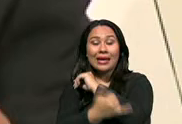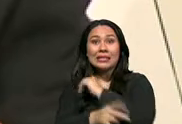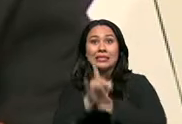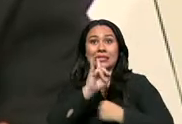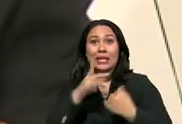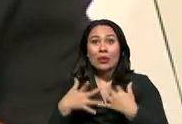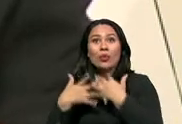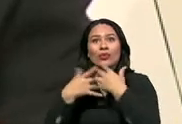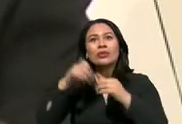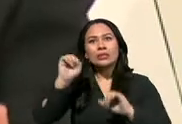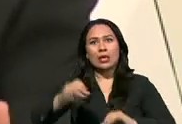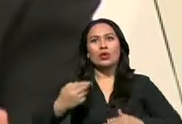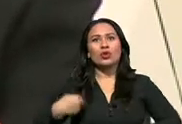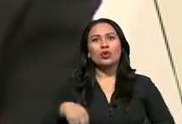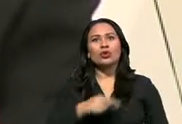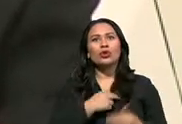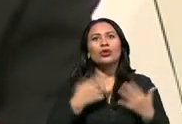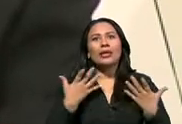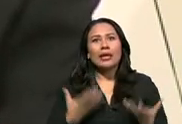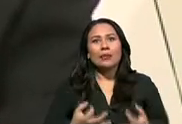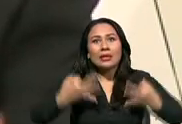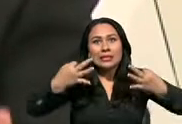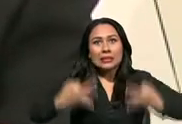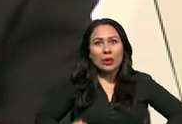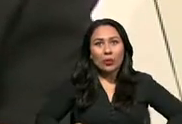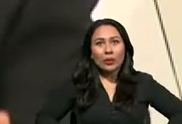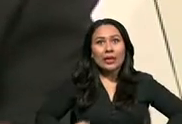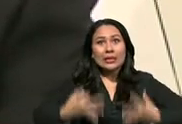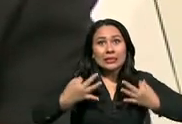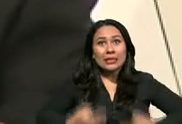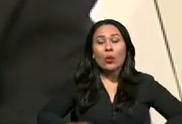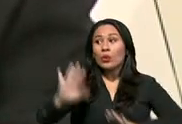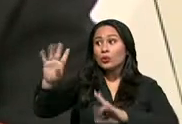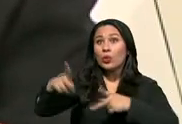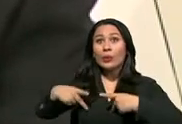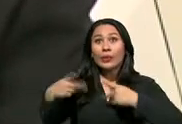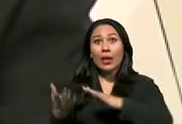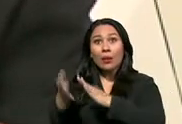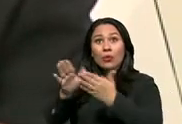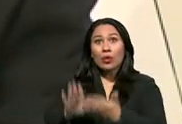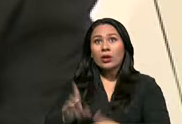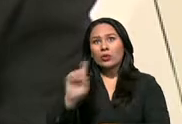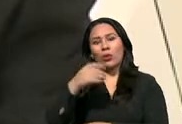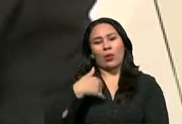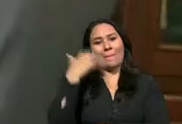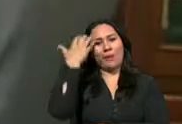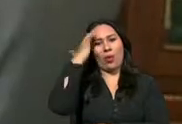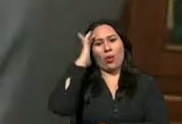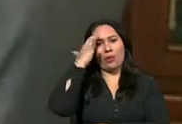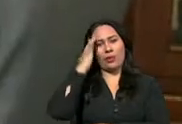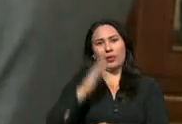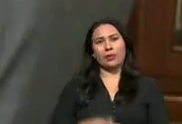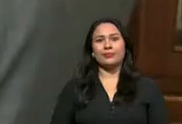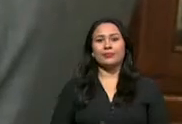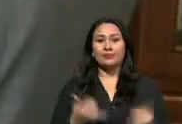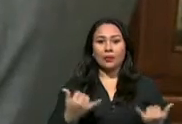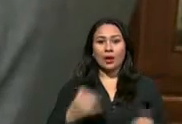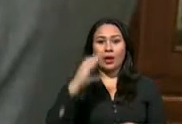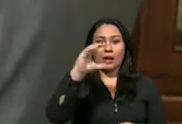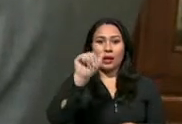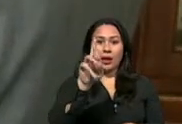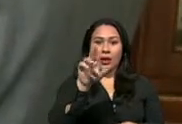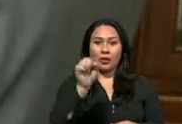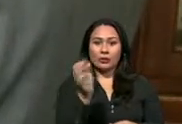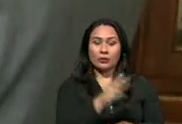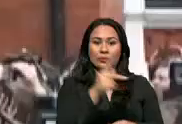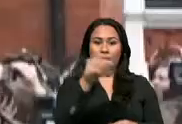lo único que creemos es la garantía de que su vida no va a correr peligro. Carlos Poveda forma parte del equipo